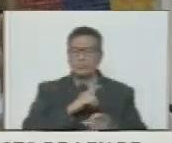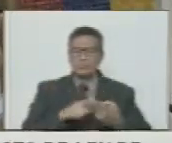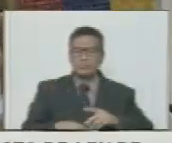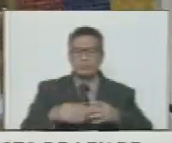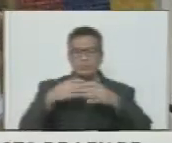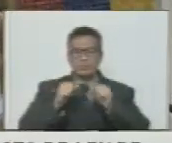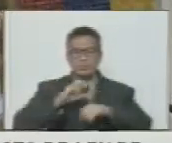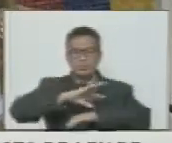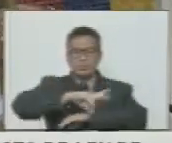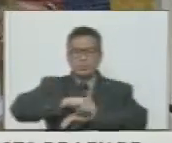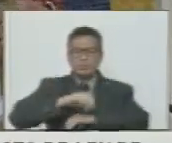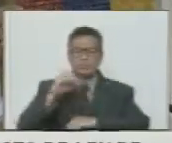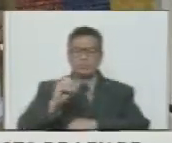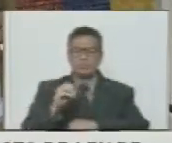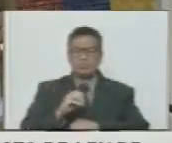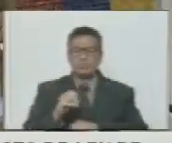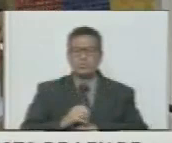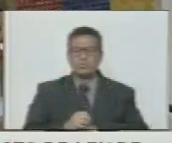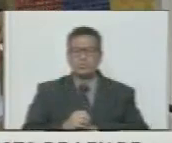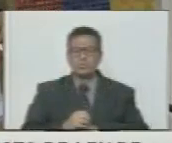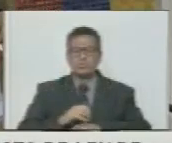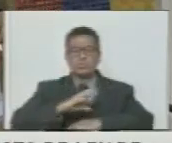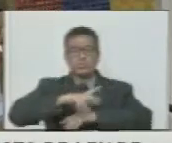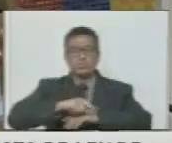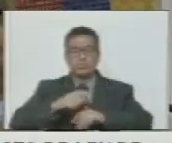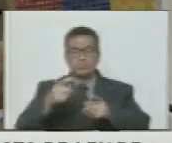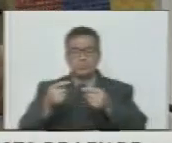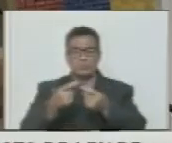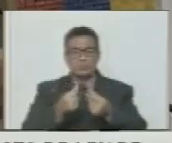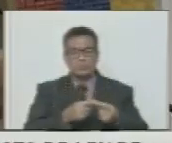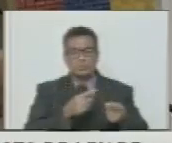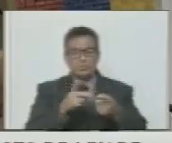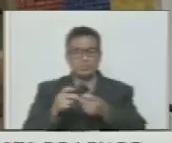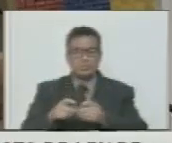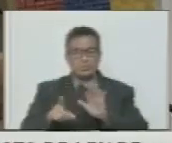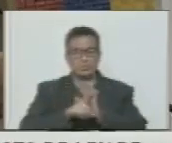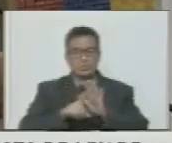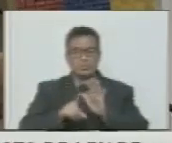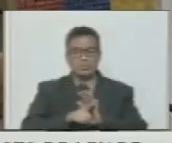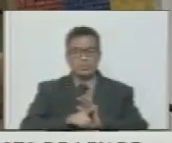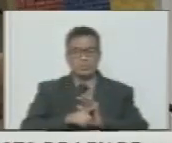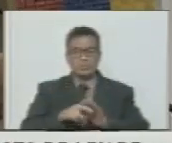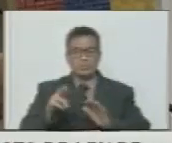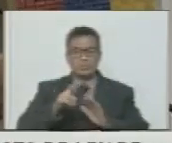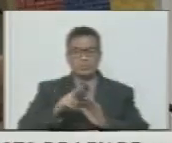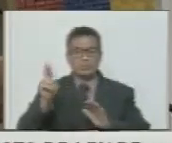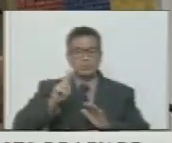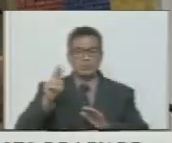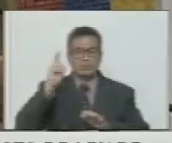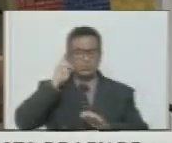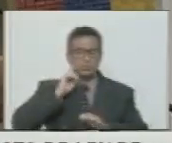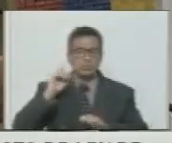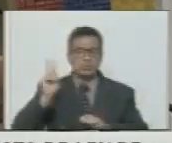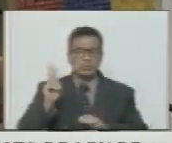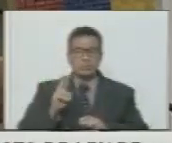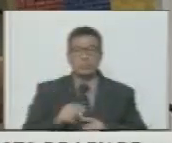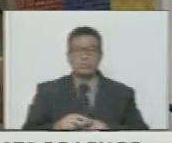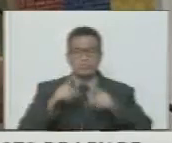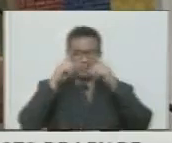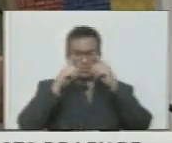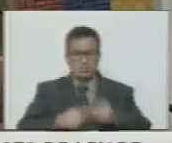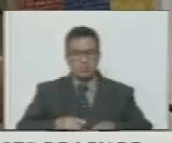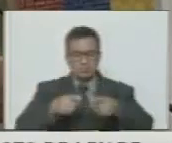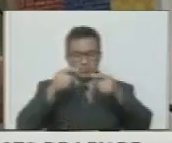propiedad, delitos de corrupción o los ilícitos financieros previstos en la legislación de la República,